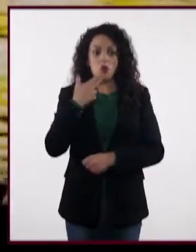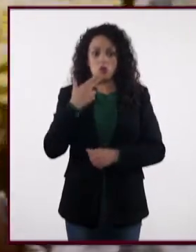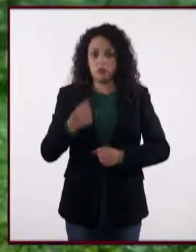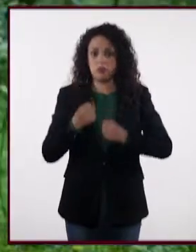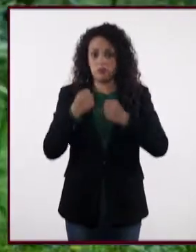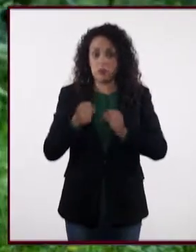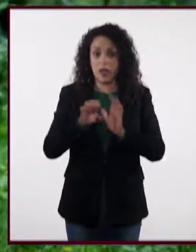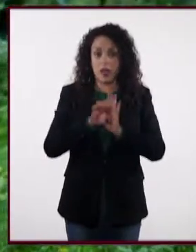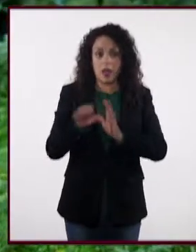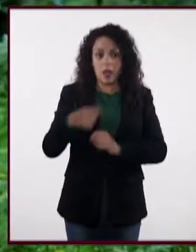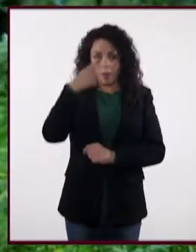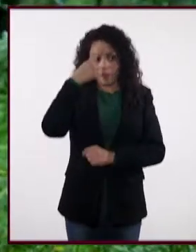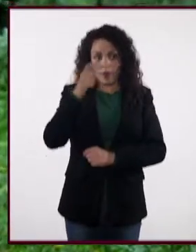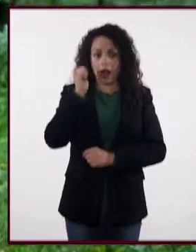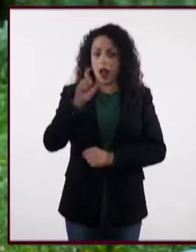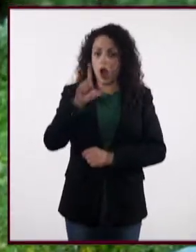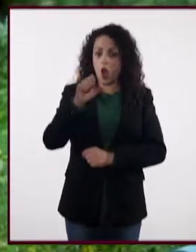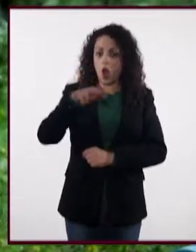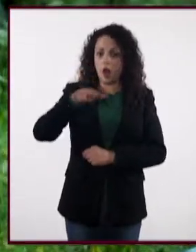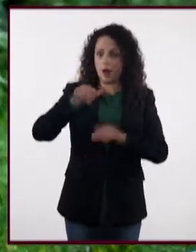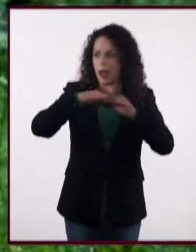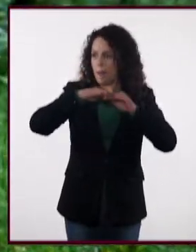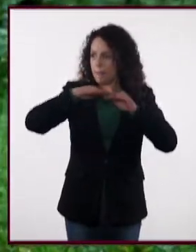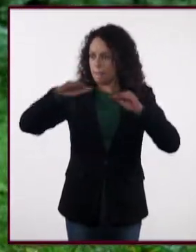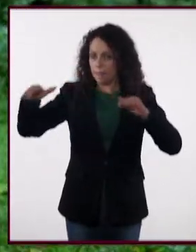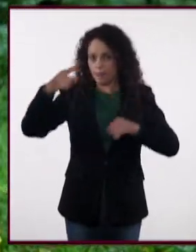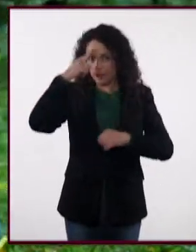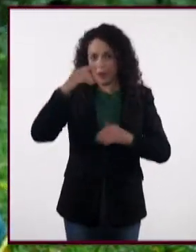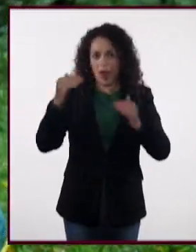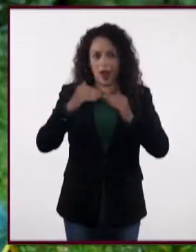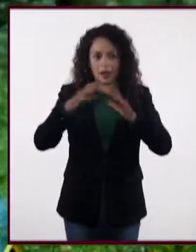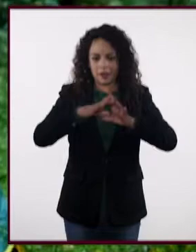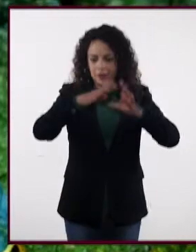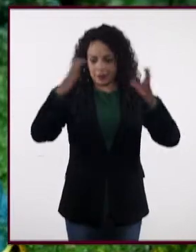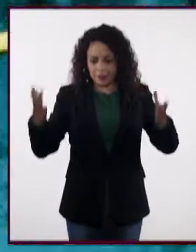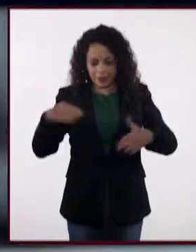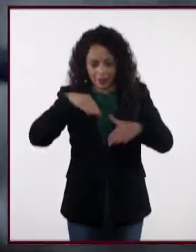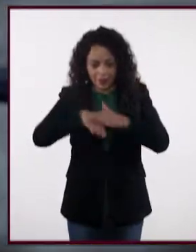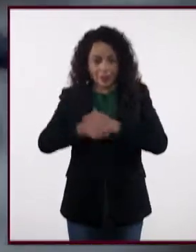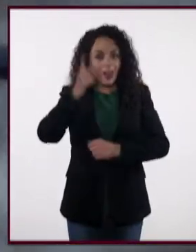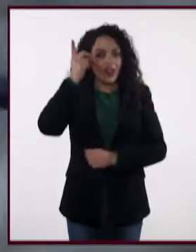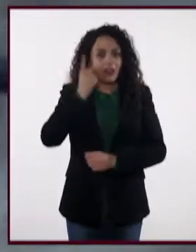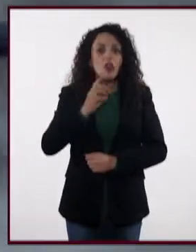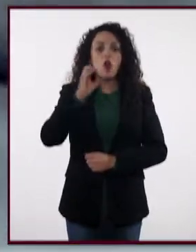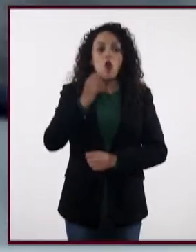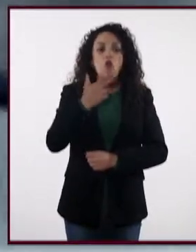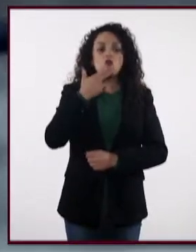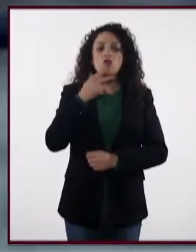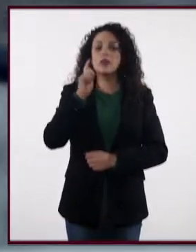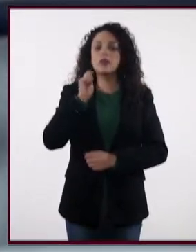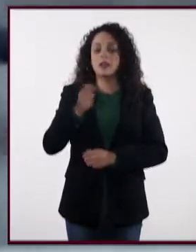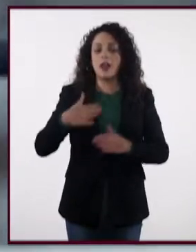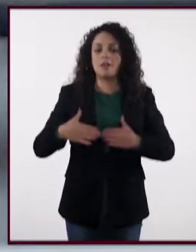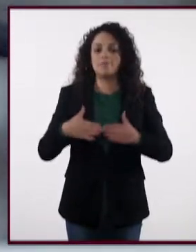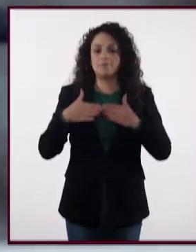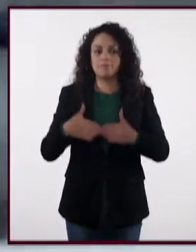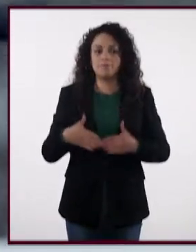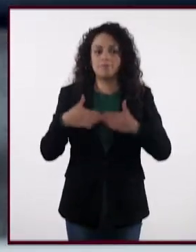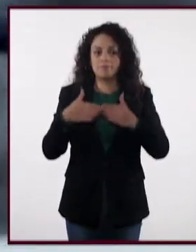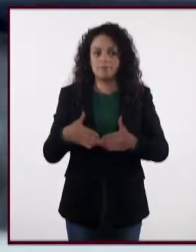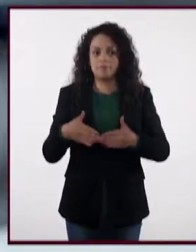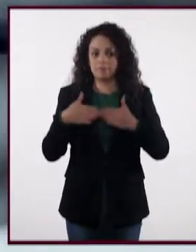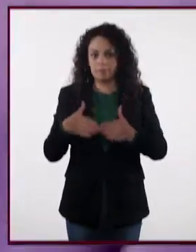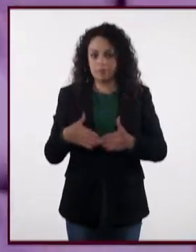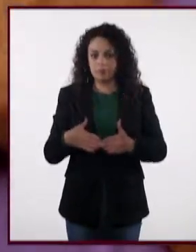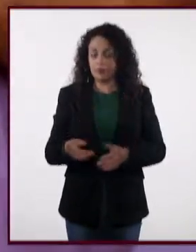Por ejemplo, para crear lonas impermeables como las de las casas de campaña o las que se usan en las embarcaciones de emergencia.